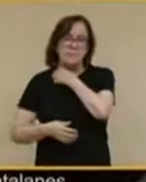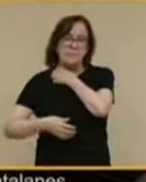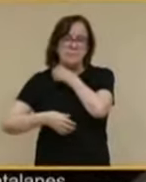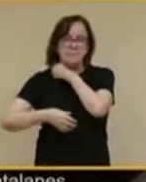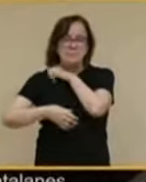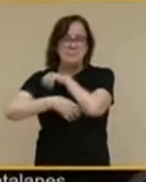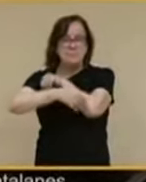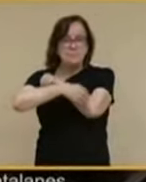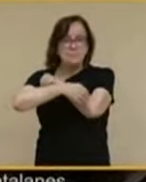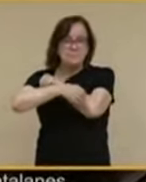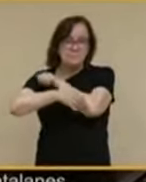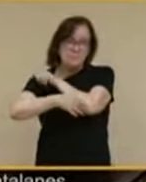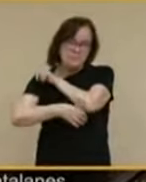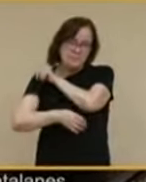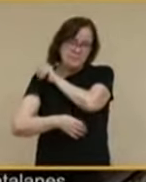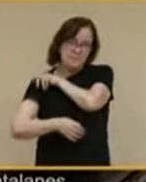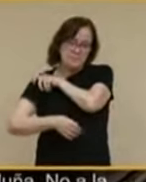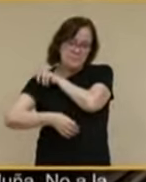También es verdad, señorías,